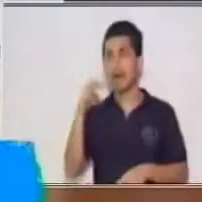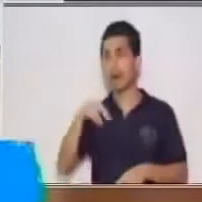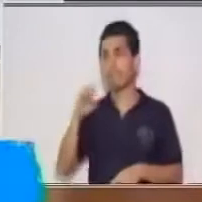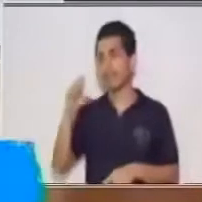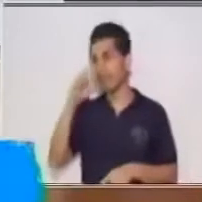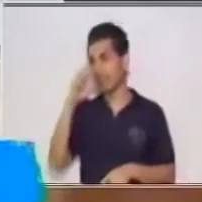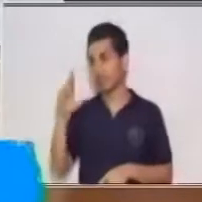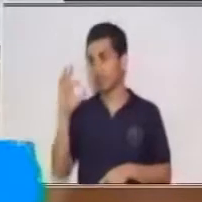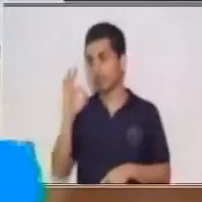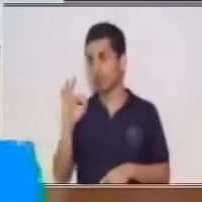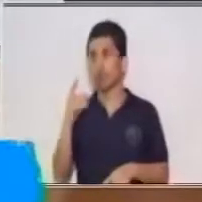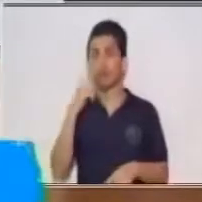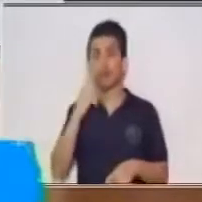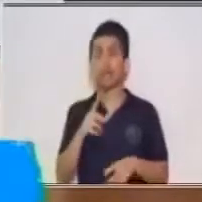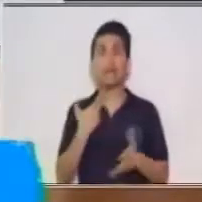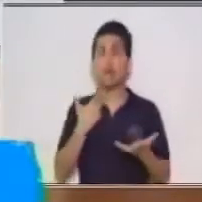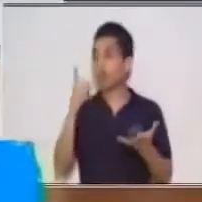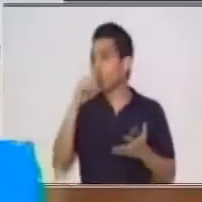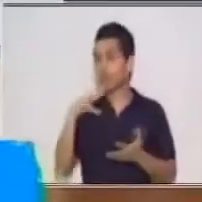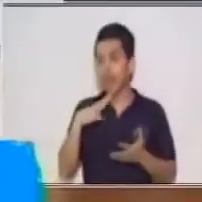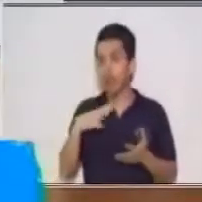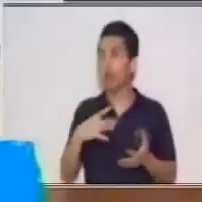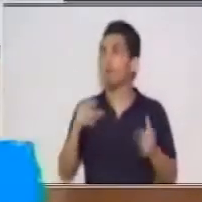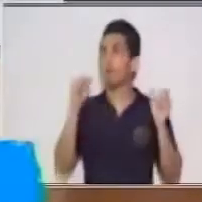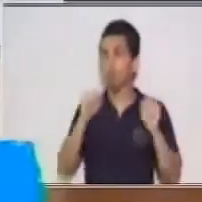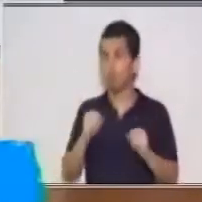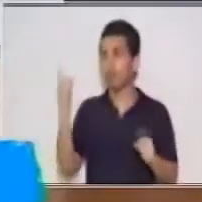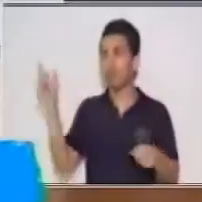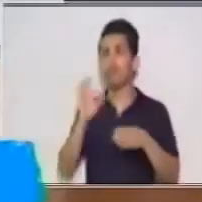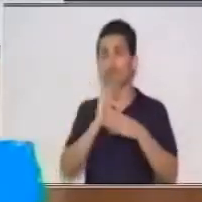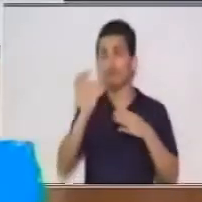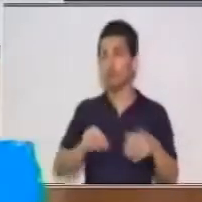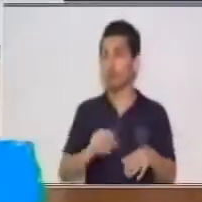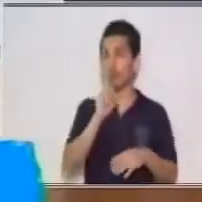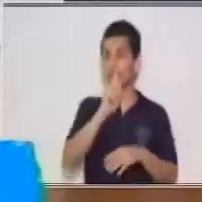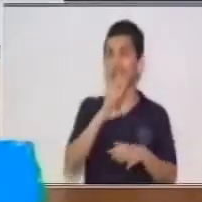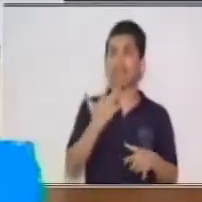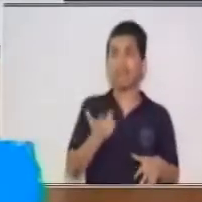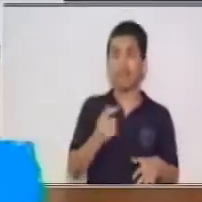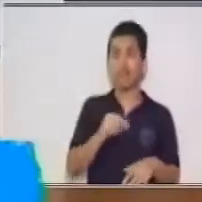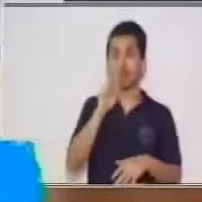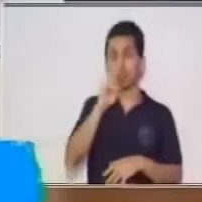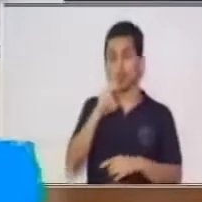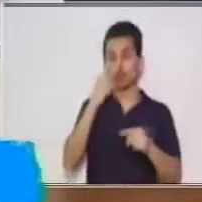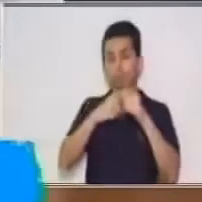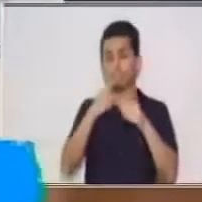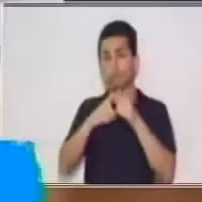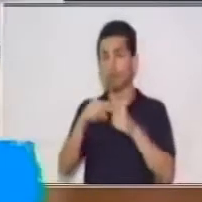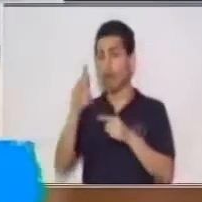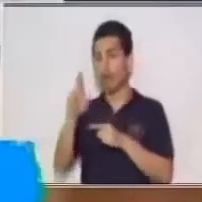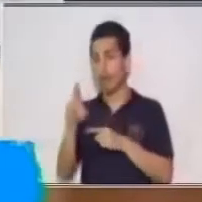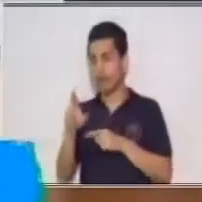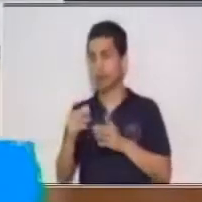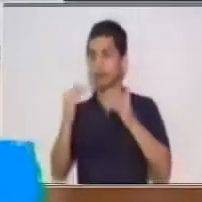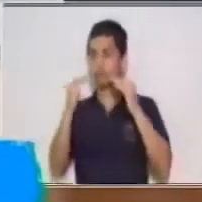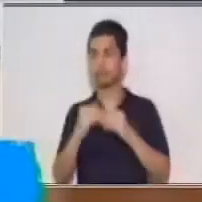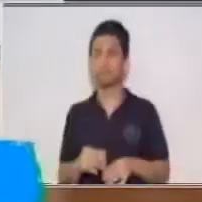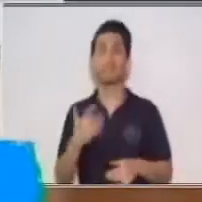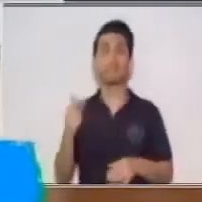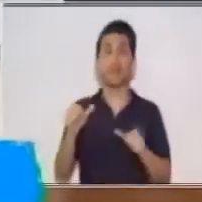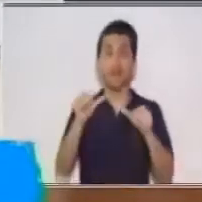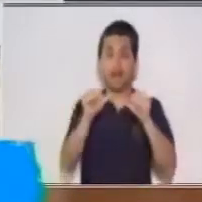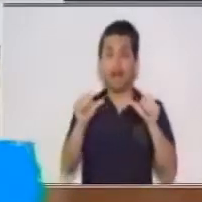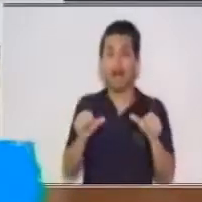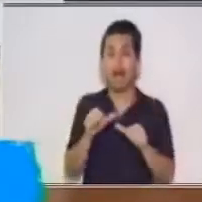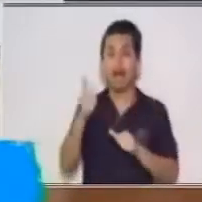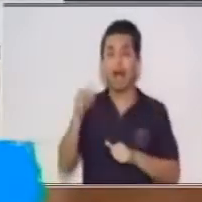radio. Y en el área vamos a multiplicar pi, o sea, vamos a multiplicar 3.1416